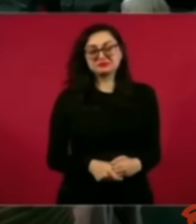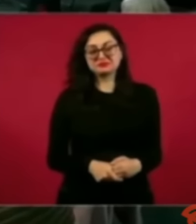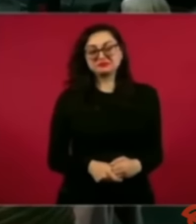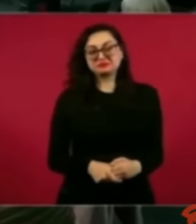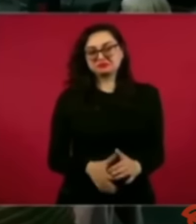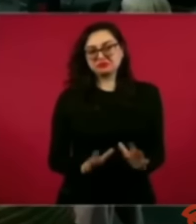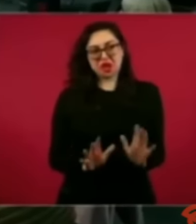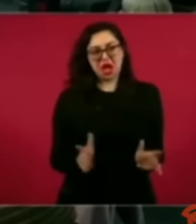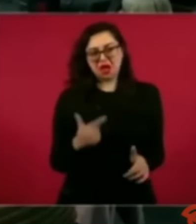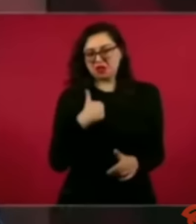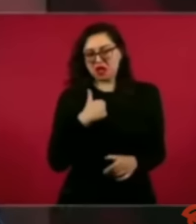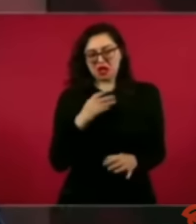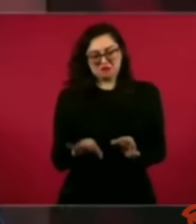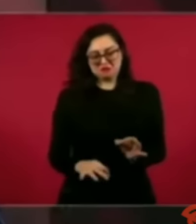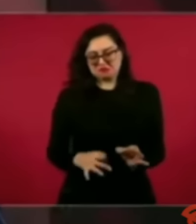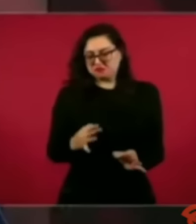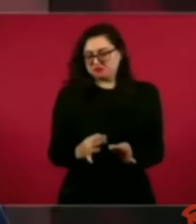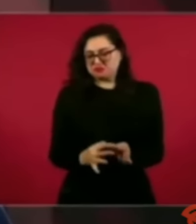jubilar,